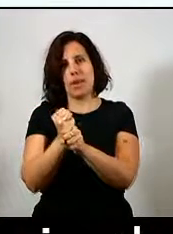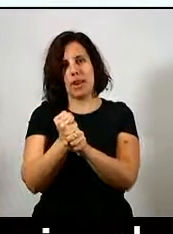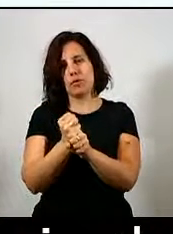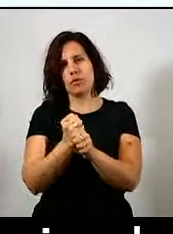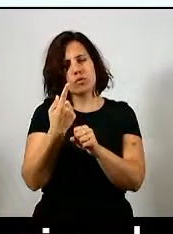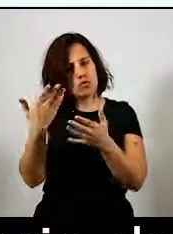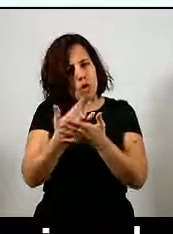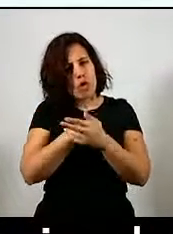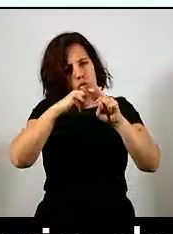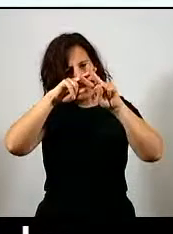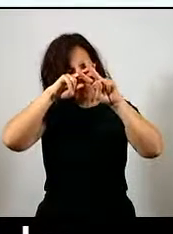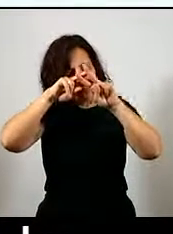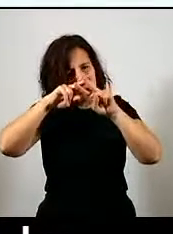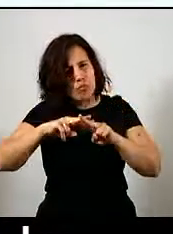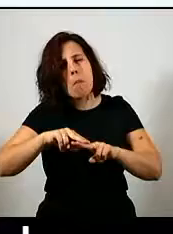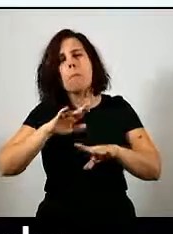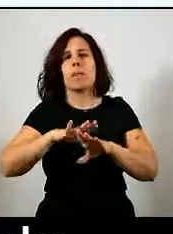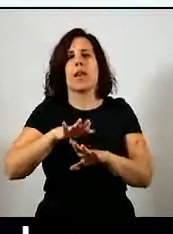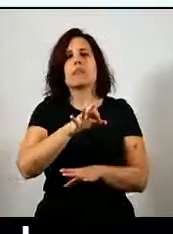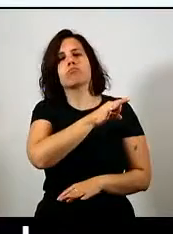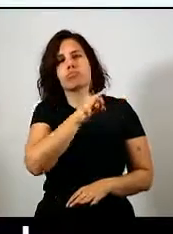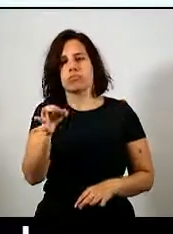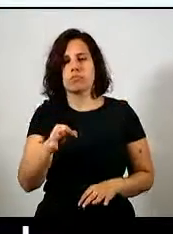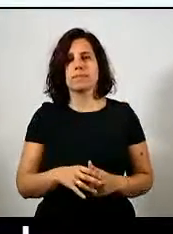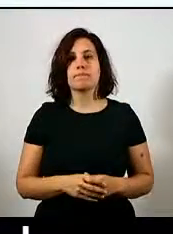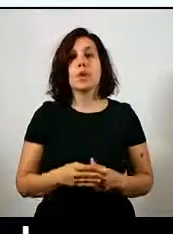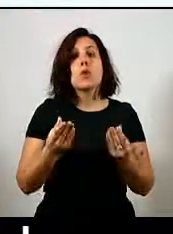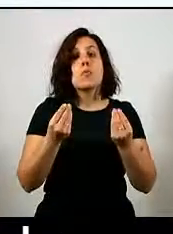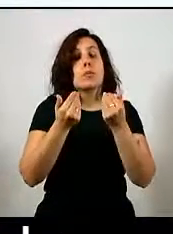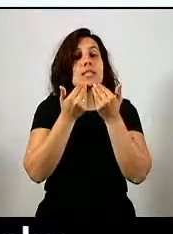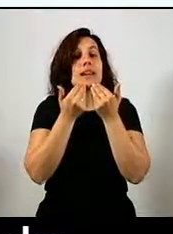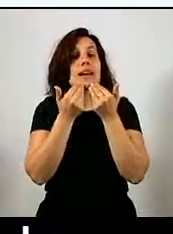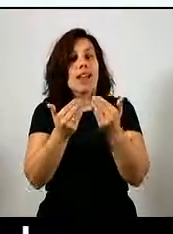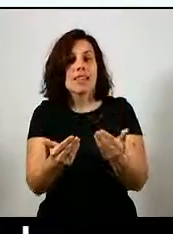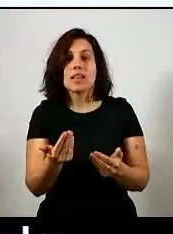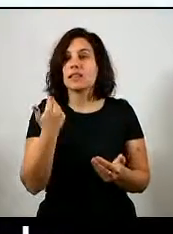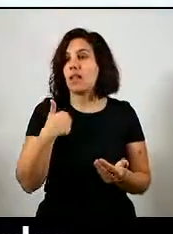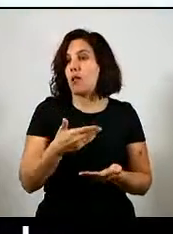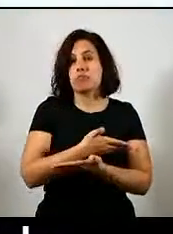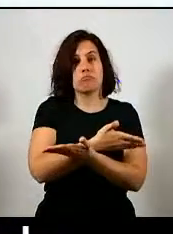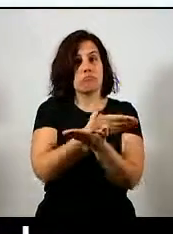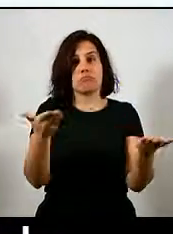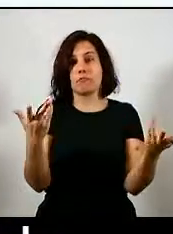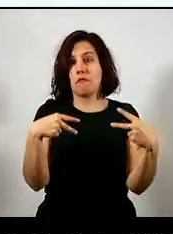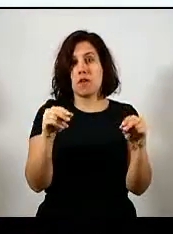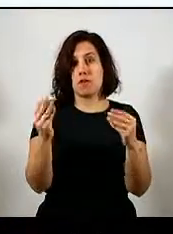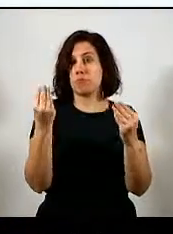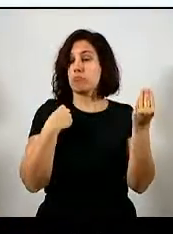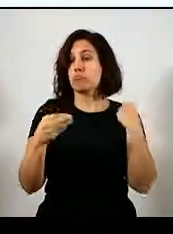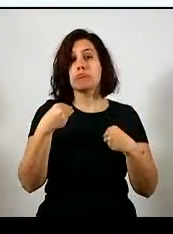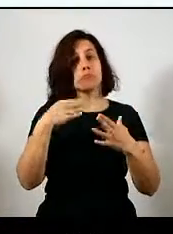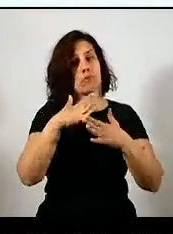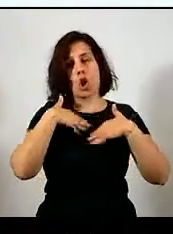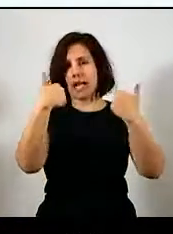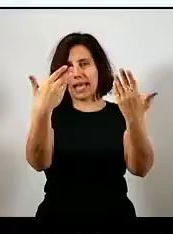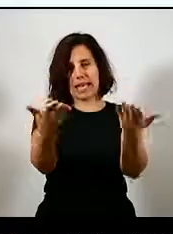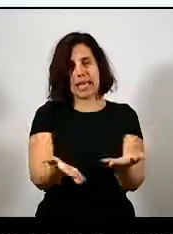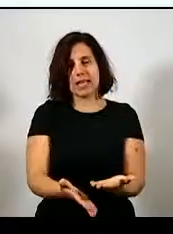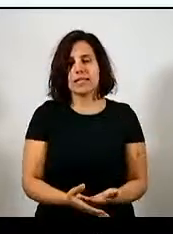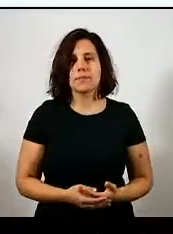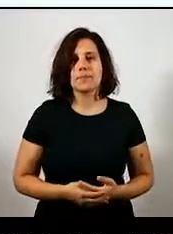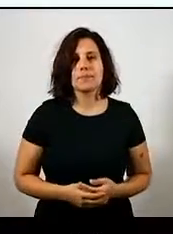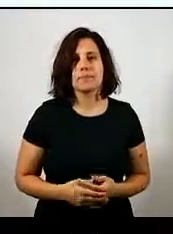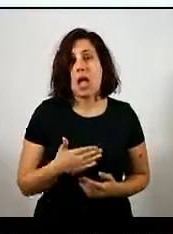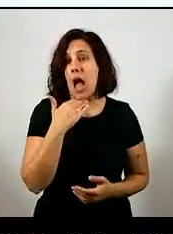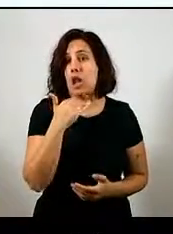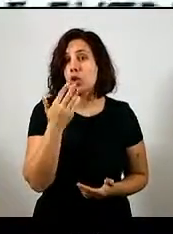ayuda para que sean totalmente efectivas. Muchas gracias y me pongo a vuestra disposición para cualquier duda,